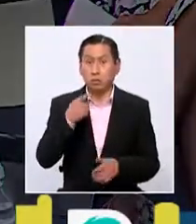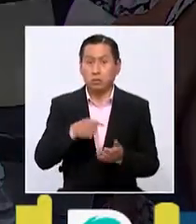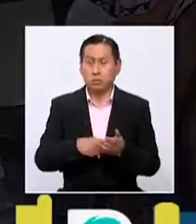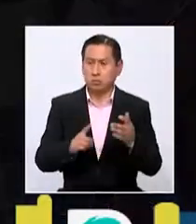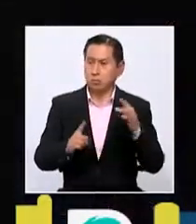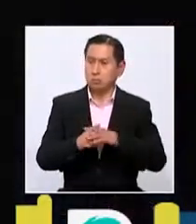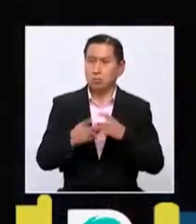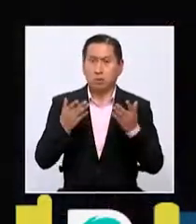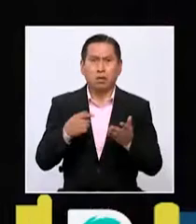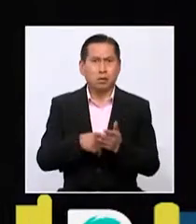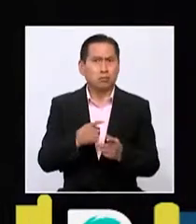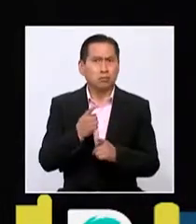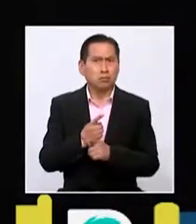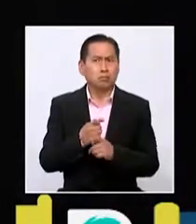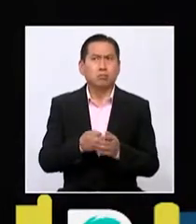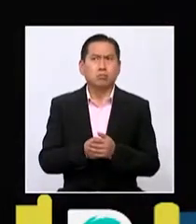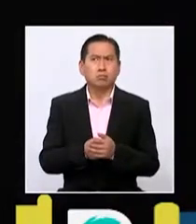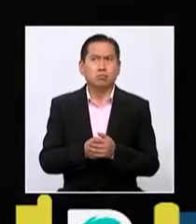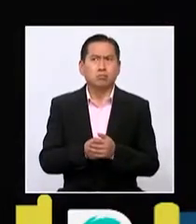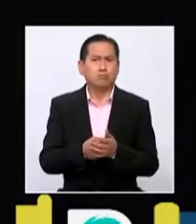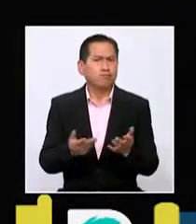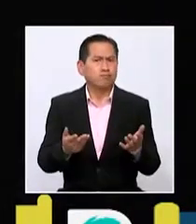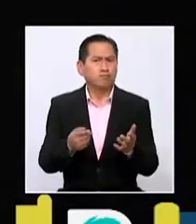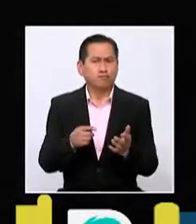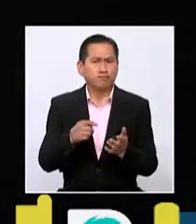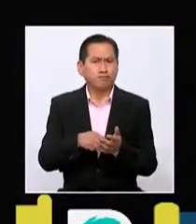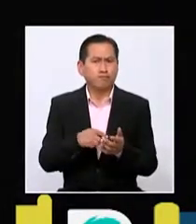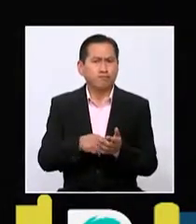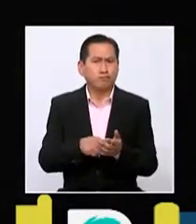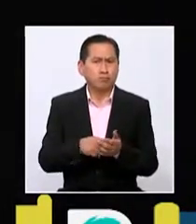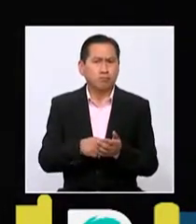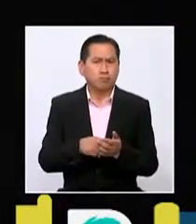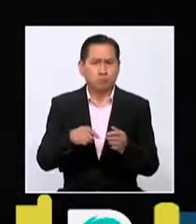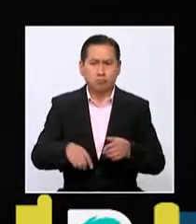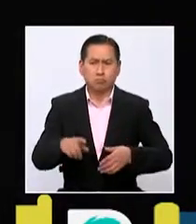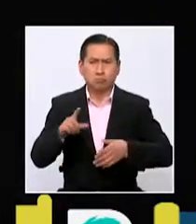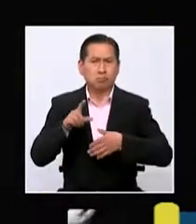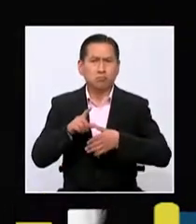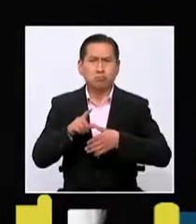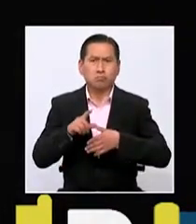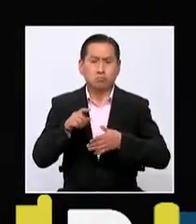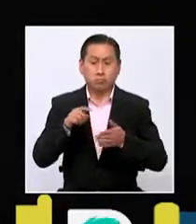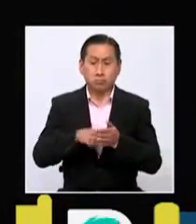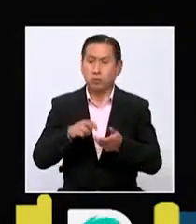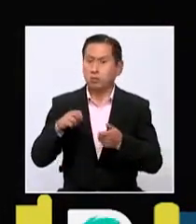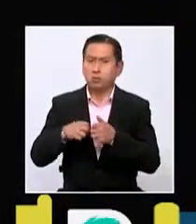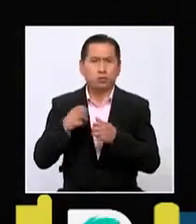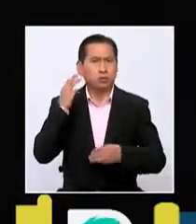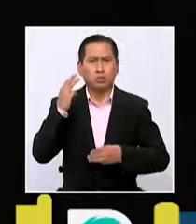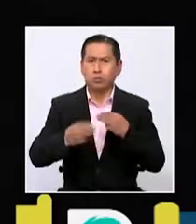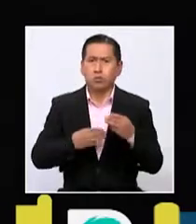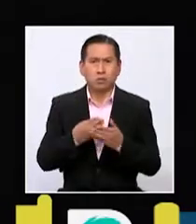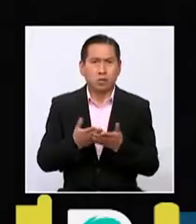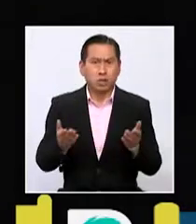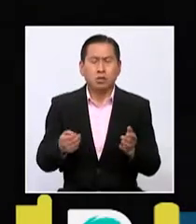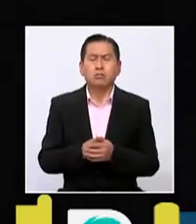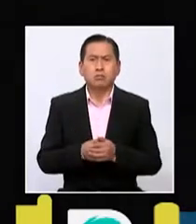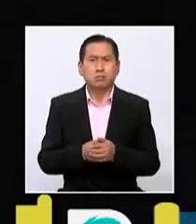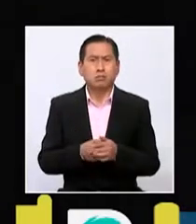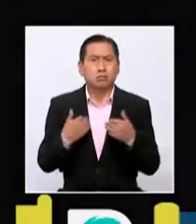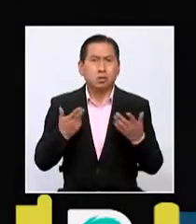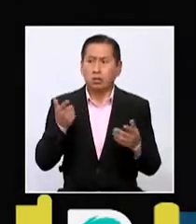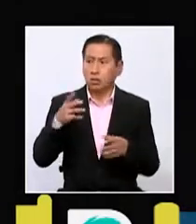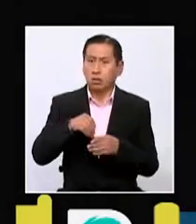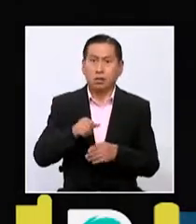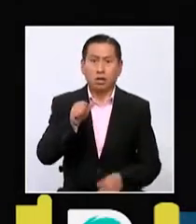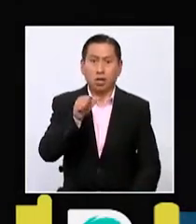realmente sucede. Es decir, eso no es de la América Latina. Eso es un problema mundial que existe en Asia